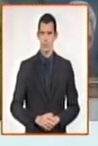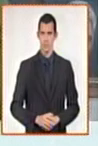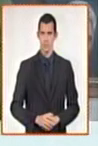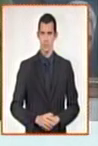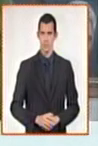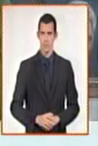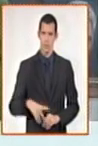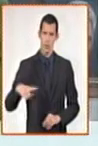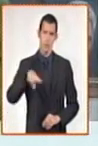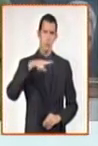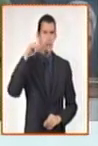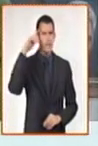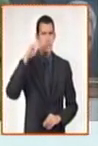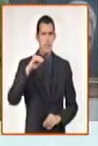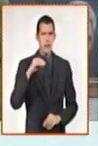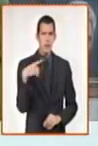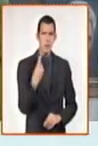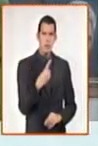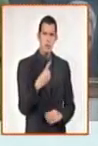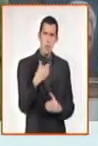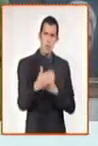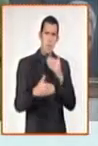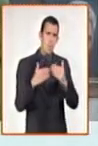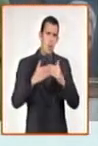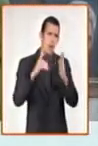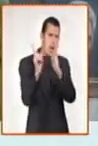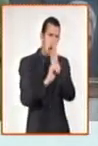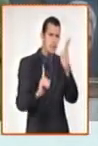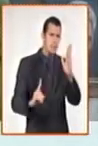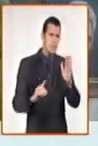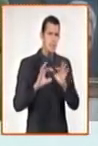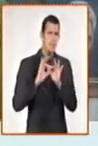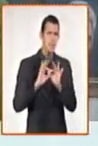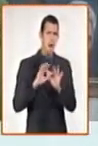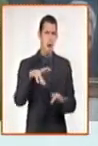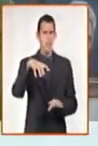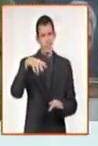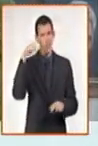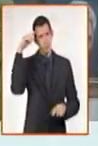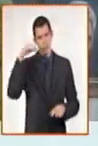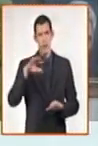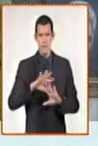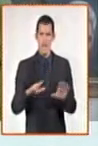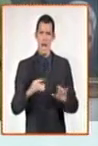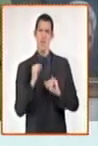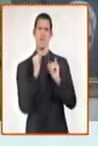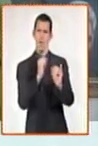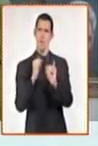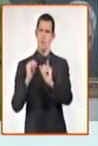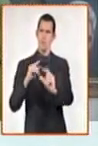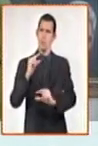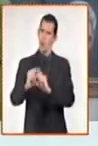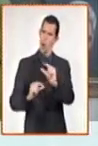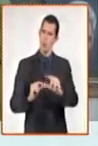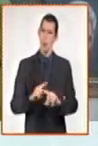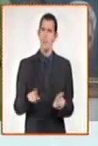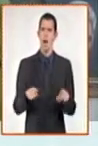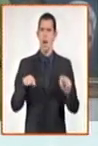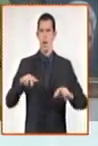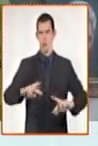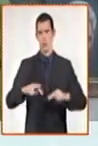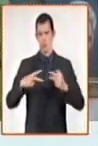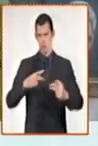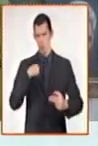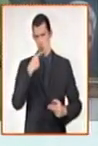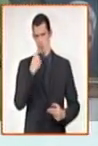conozcan de antemano el número de afectaciones que tuvimos en el sistema electroenergético, que se ha estado trabajando intensamente por los compañeros